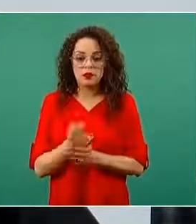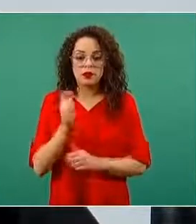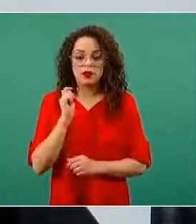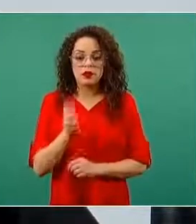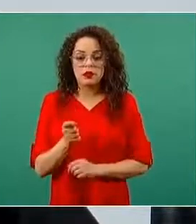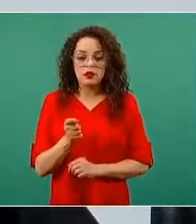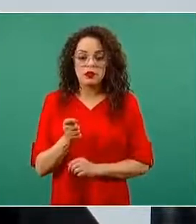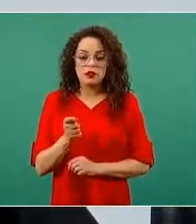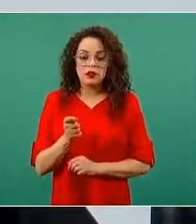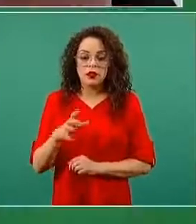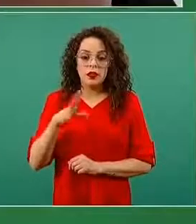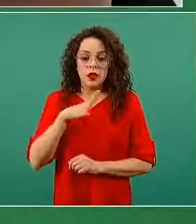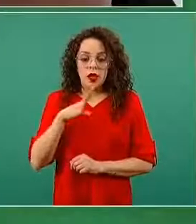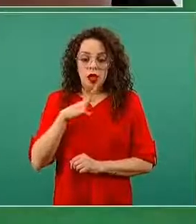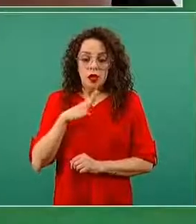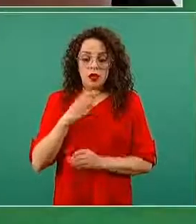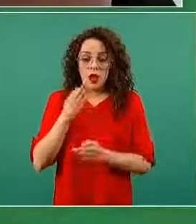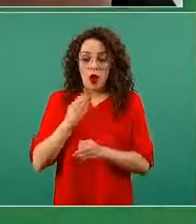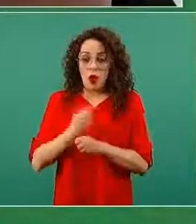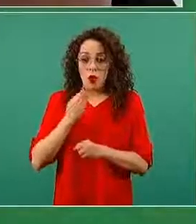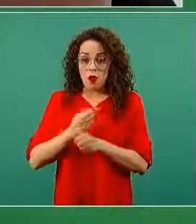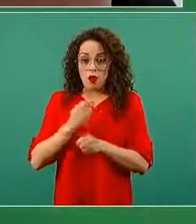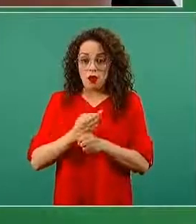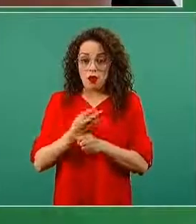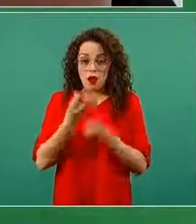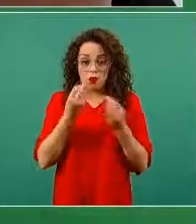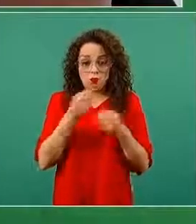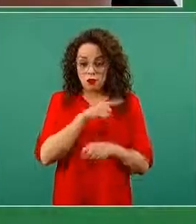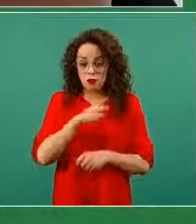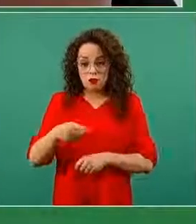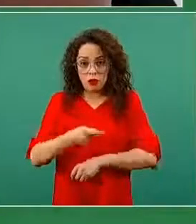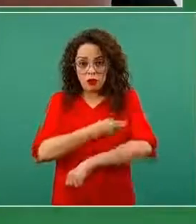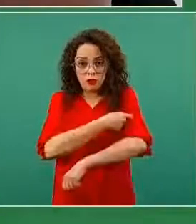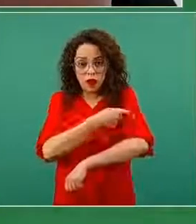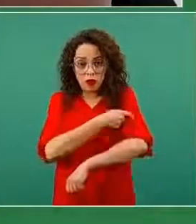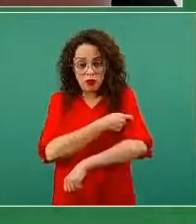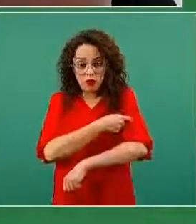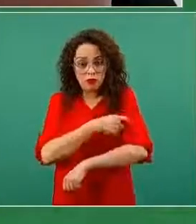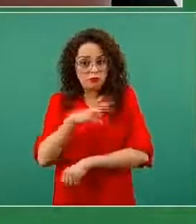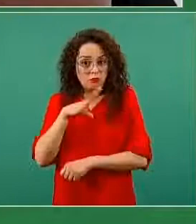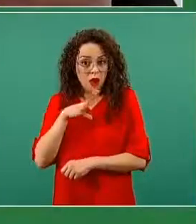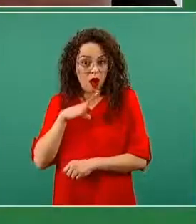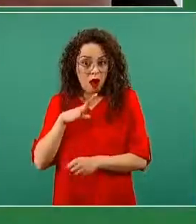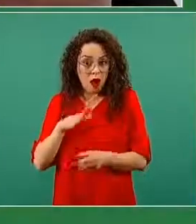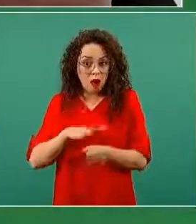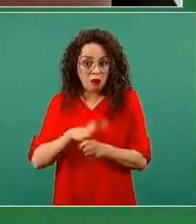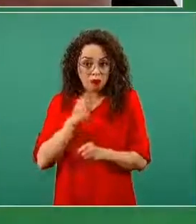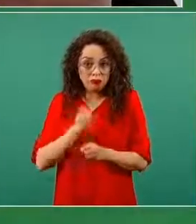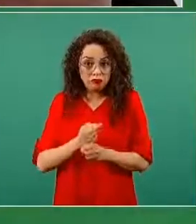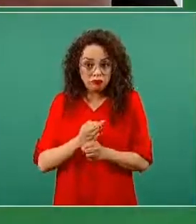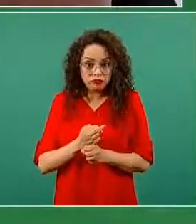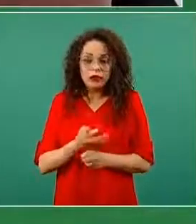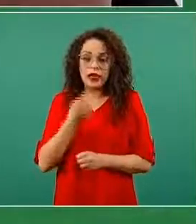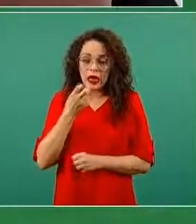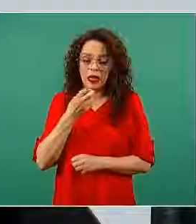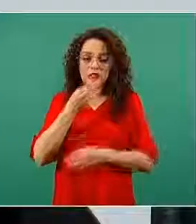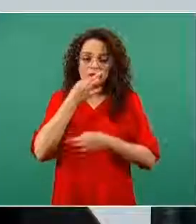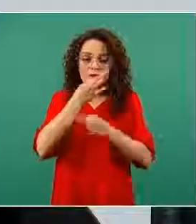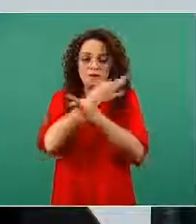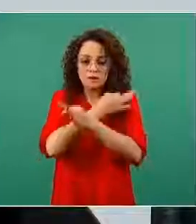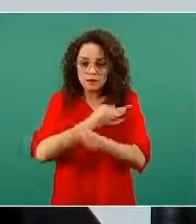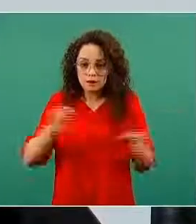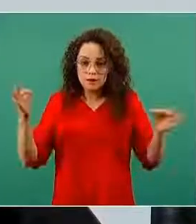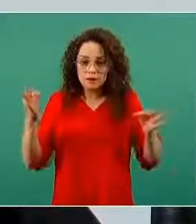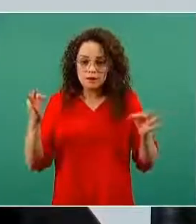de vacunas disponibles en el país y para hacer un mensaje unificado y una estrategia